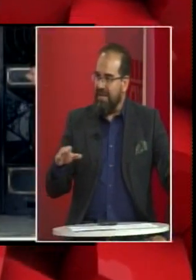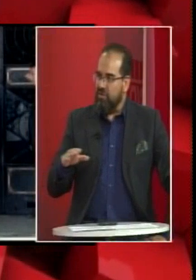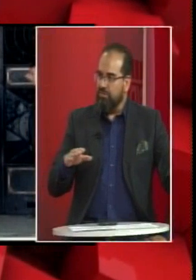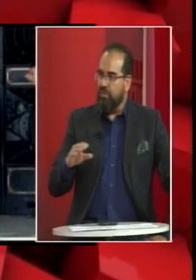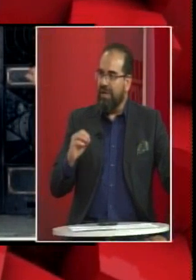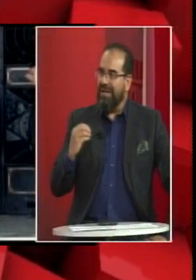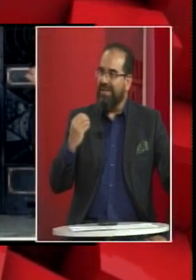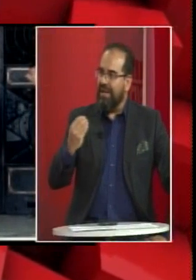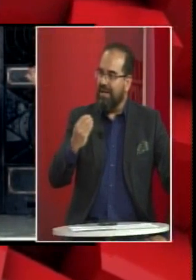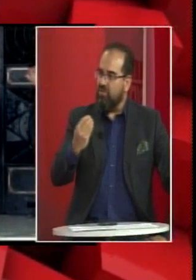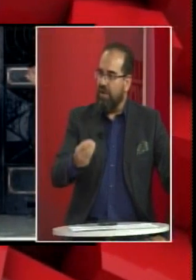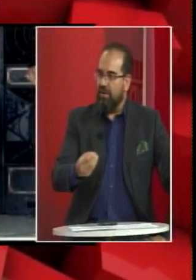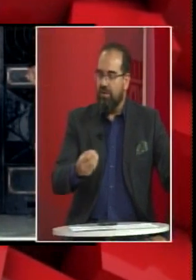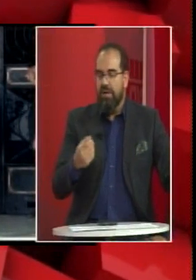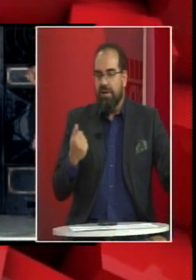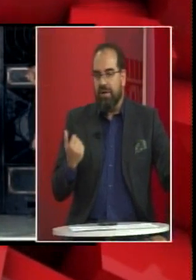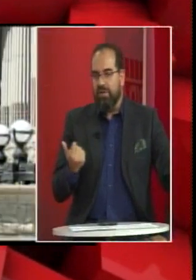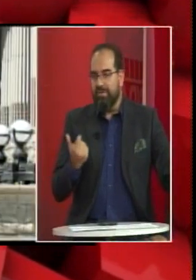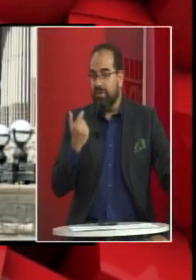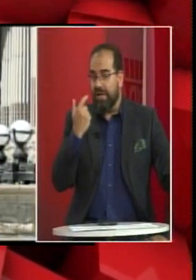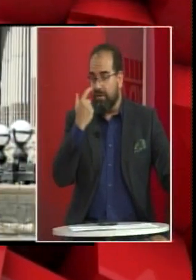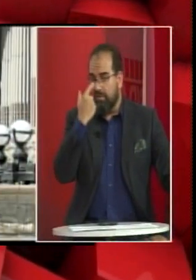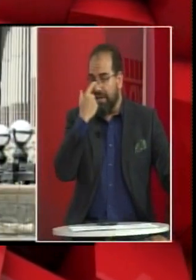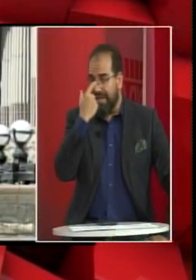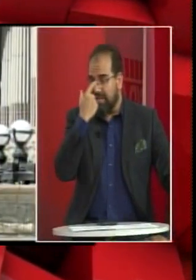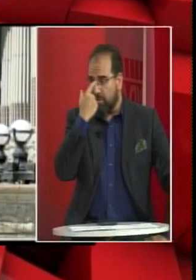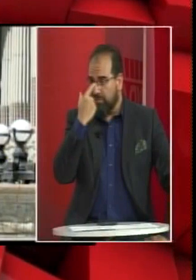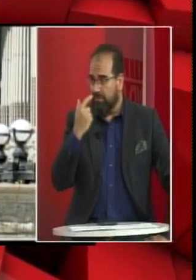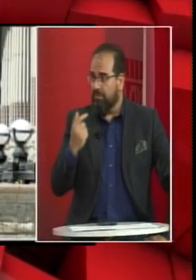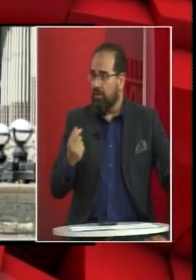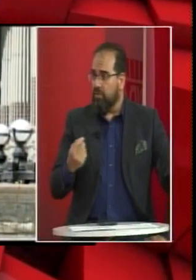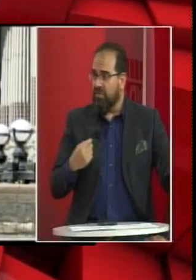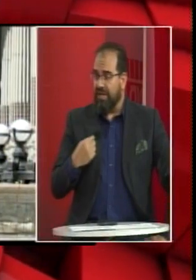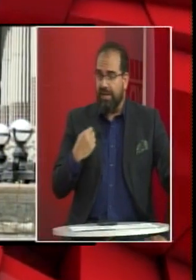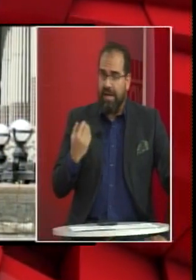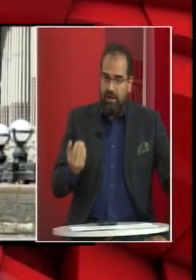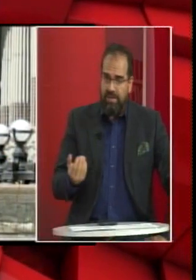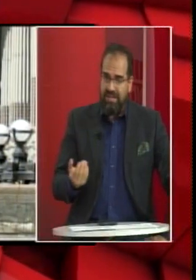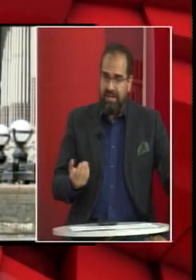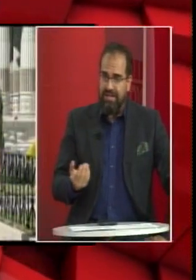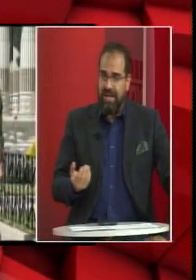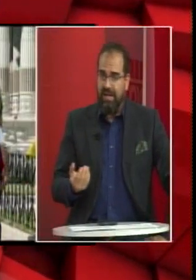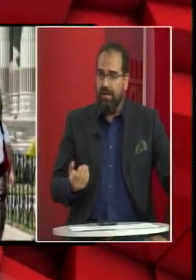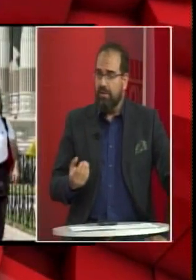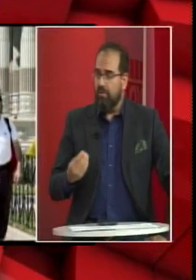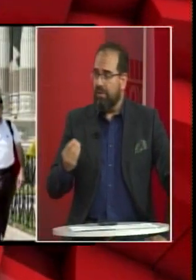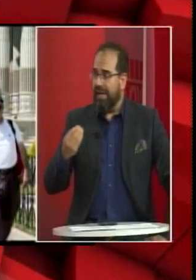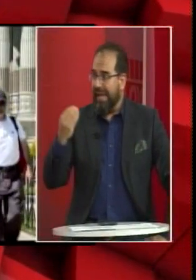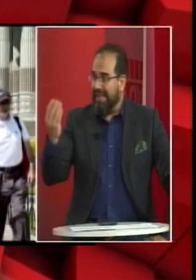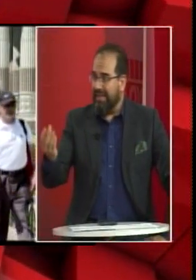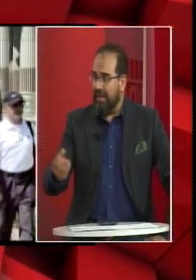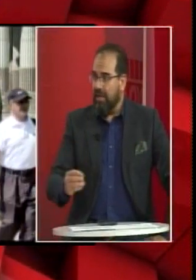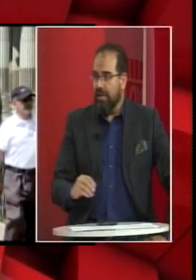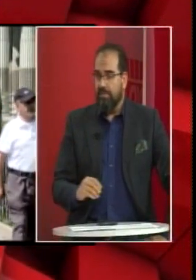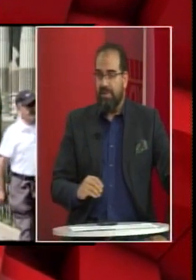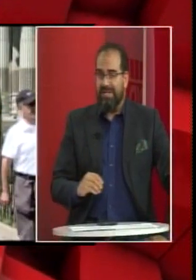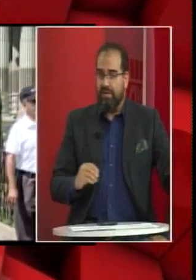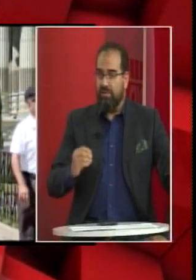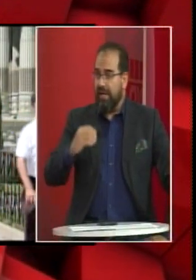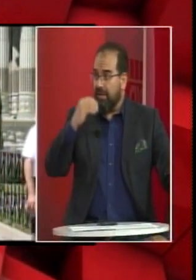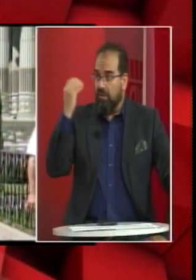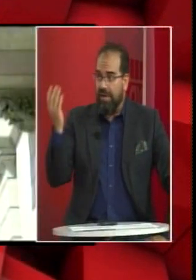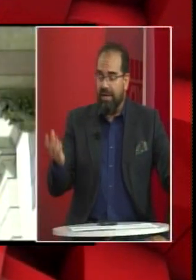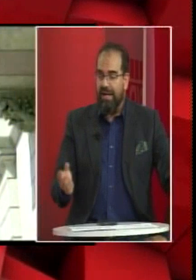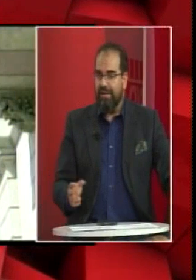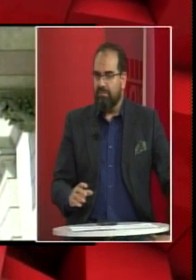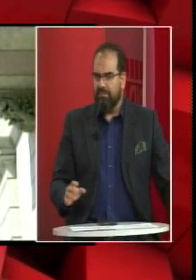administración pública que tienen a su cargo. Recordemos que un ministro, un secretario presidencial, un gerente, puede ser